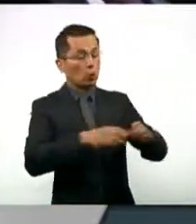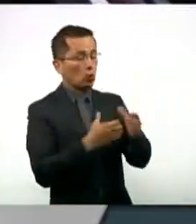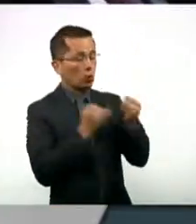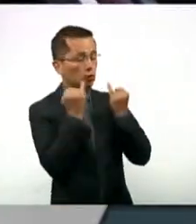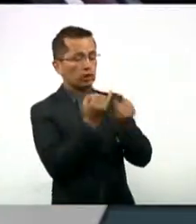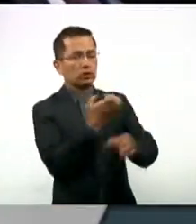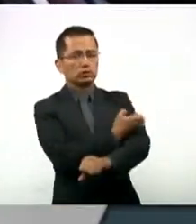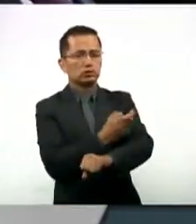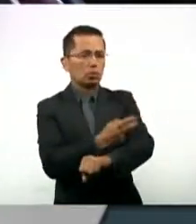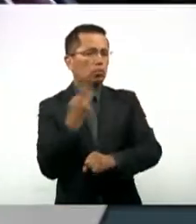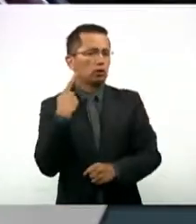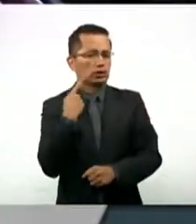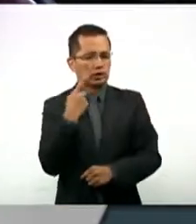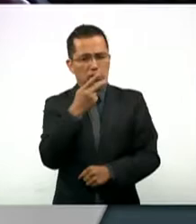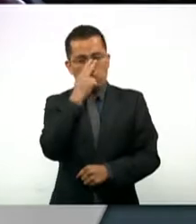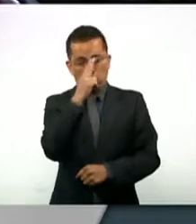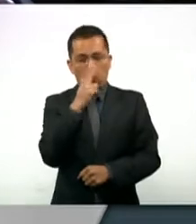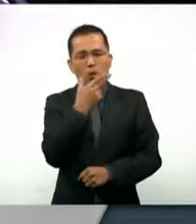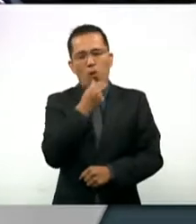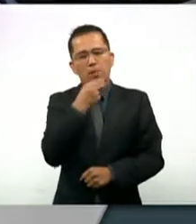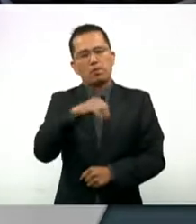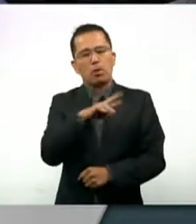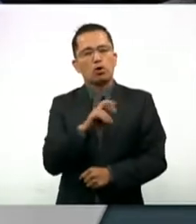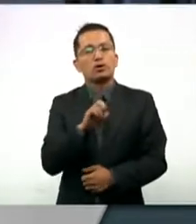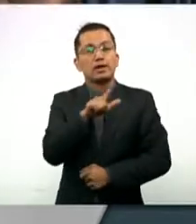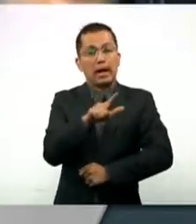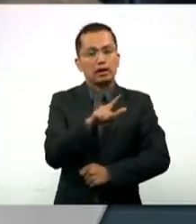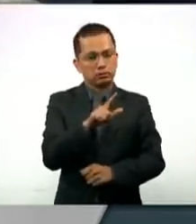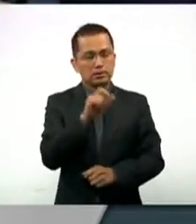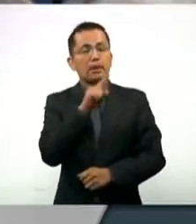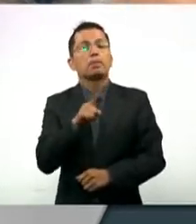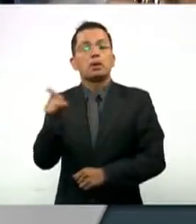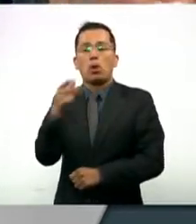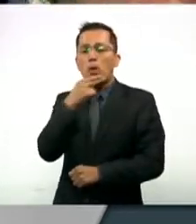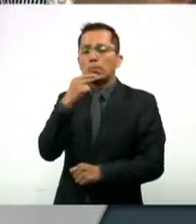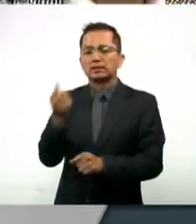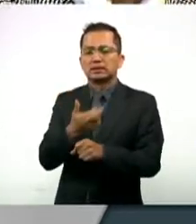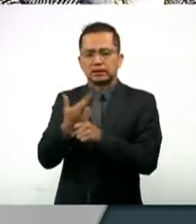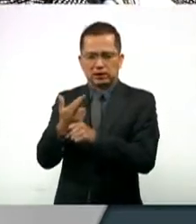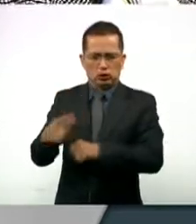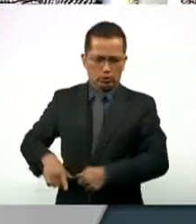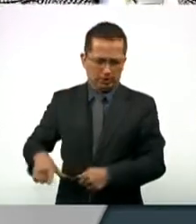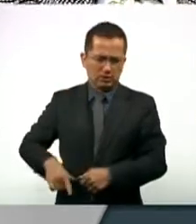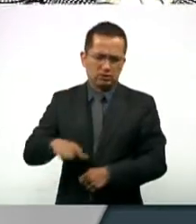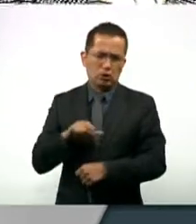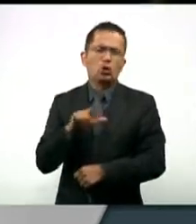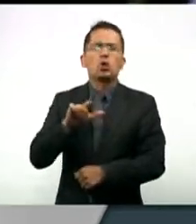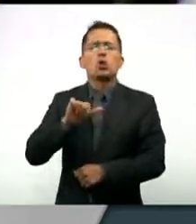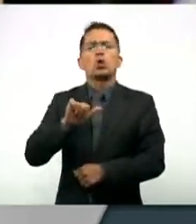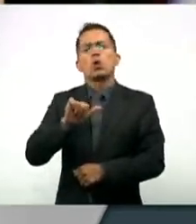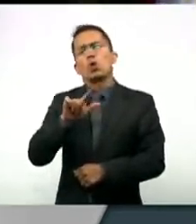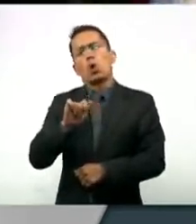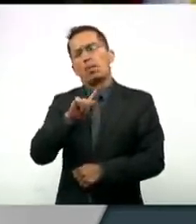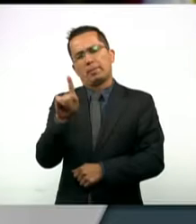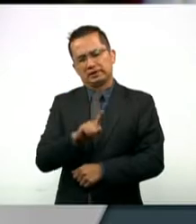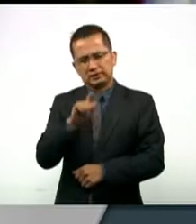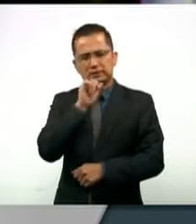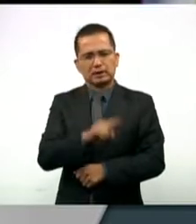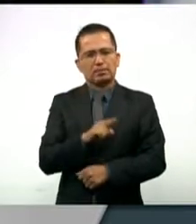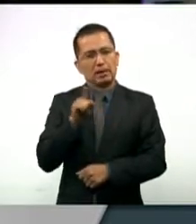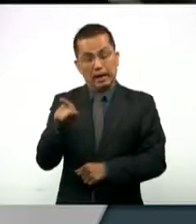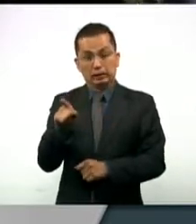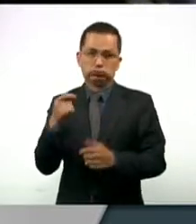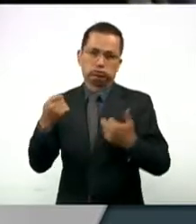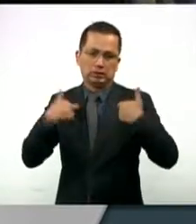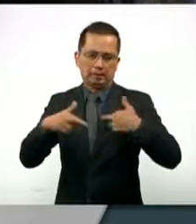política del senado ricardo monreal también del secretario de gobernación adán augusto lópez en representación del presidente de